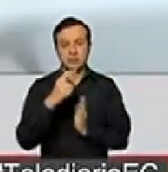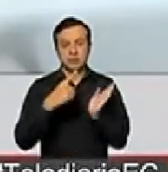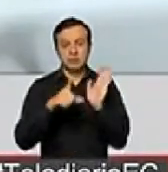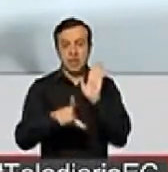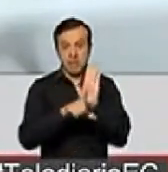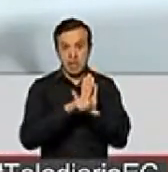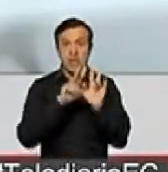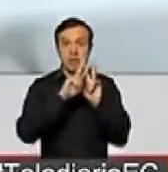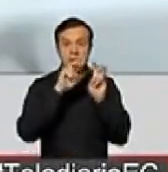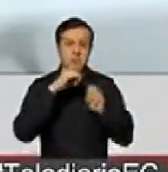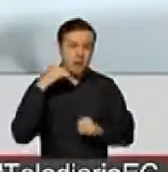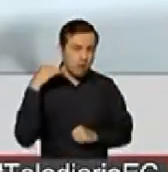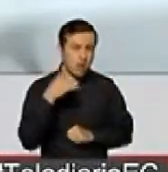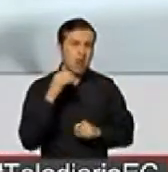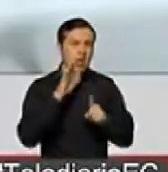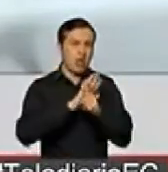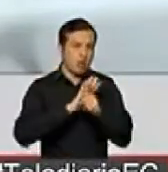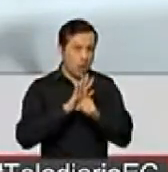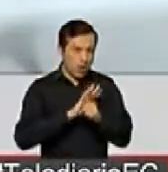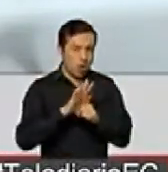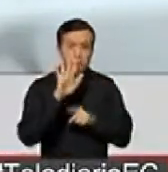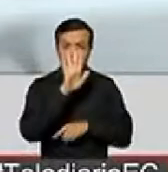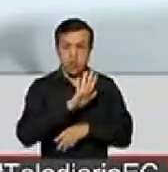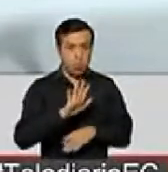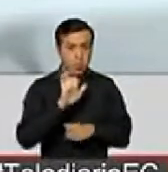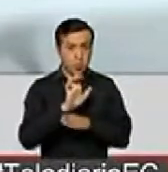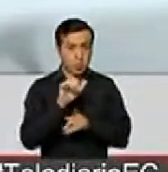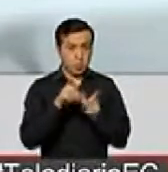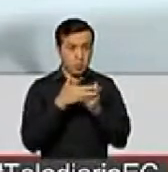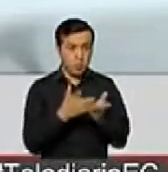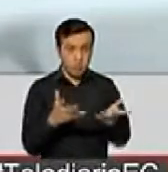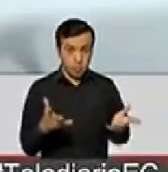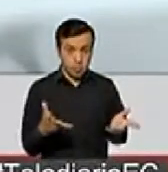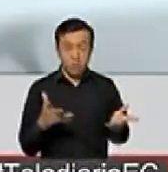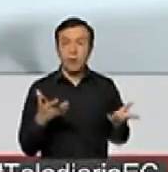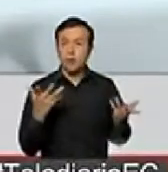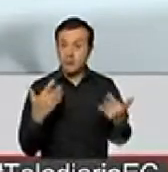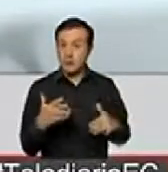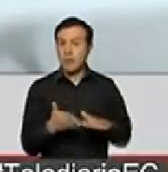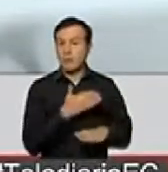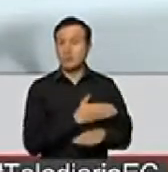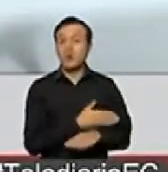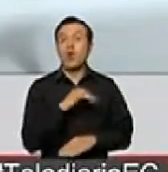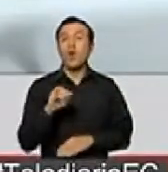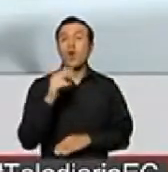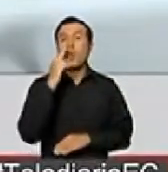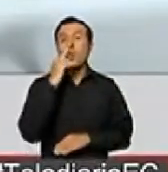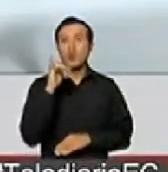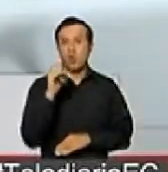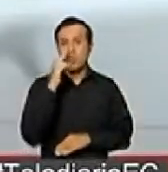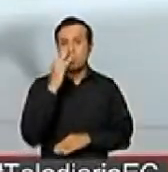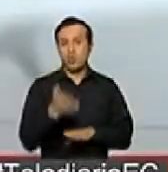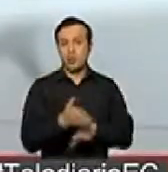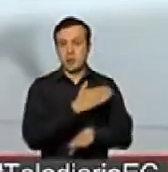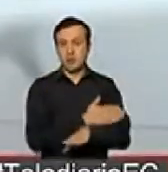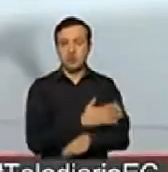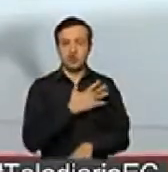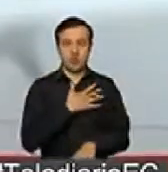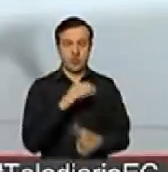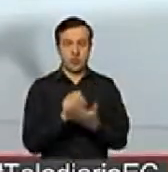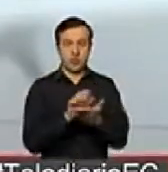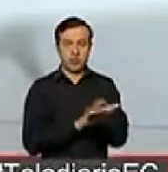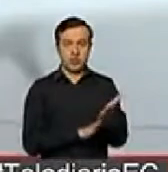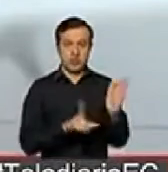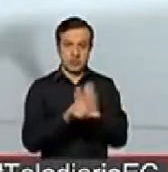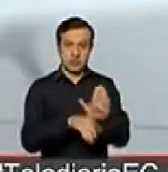de violadores, abusadores y agresores sexuales del Ecuador. En efecto, desde junio del año pasado que presenté el proyecto de ley,